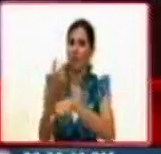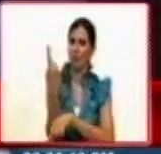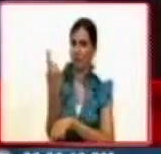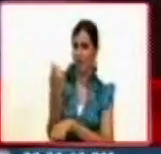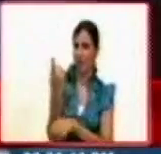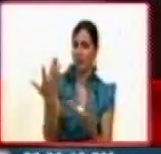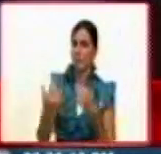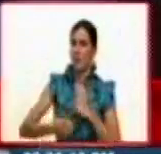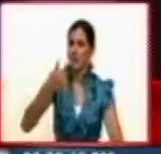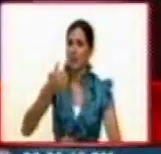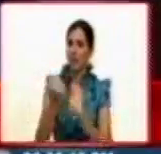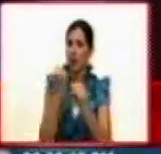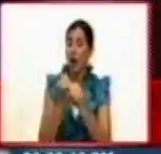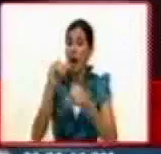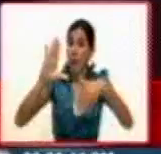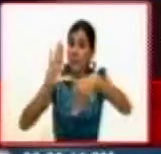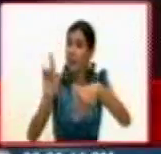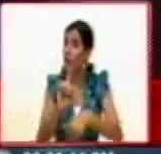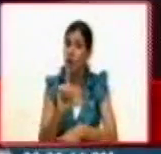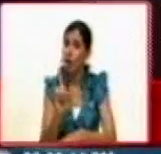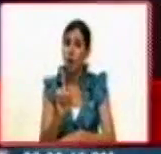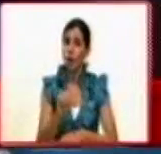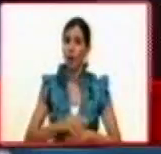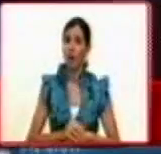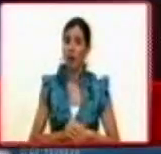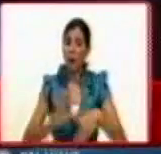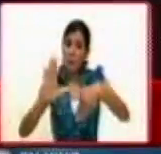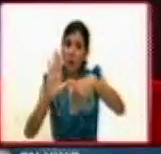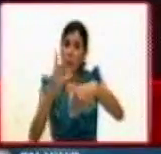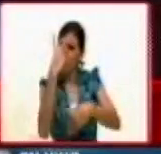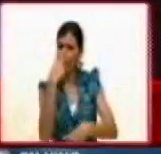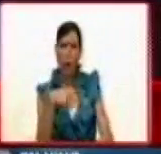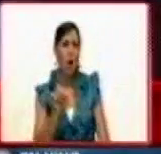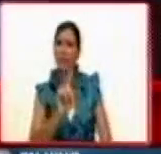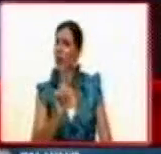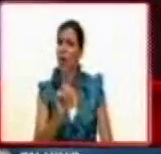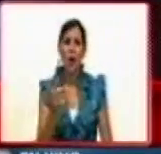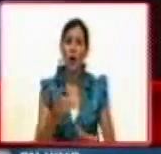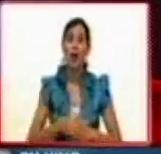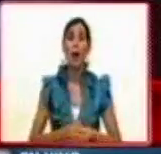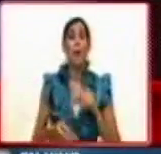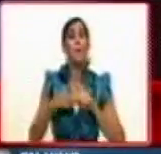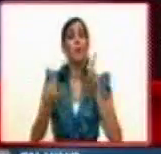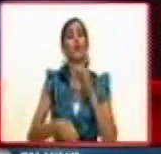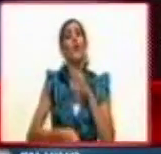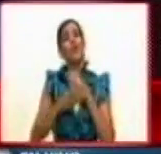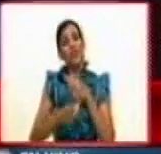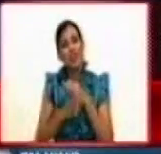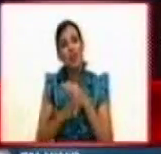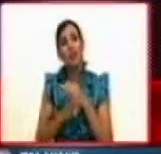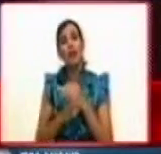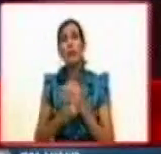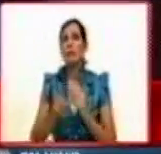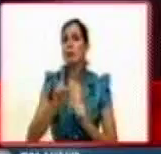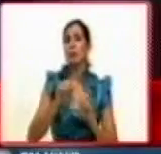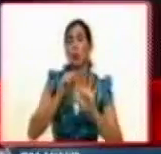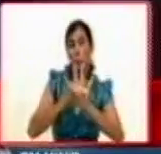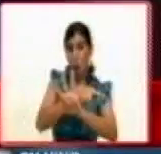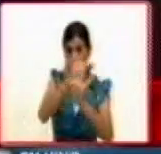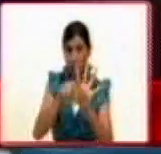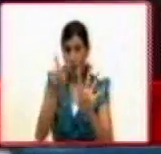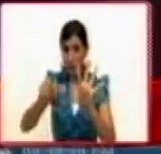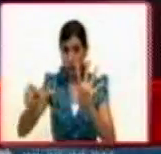democrática. América no es un continente pobre, pero aún es pobre uno de cada cuatro de sus